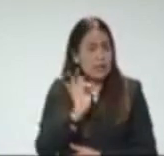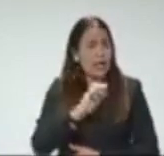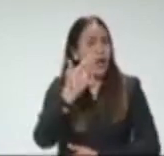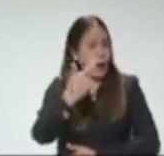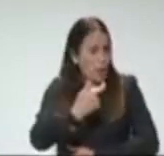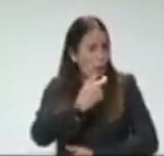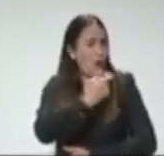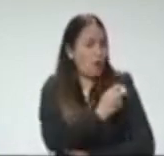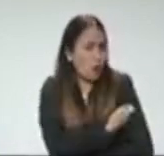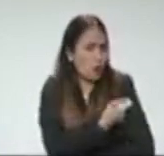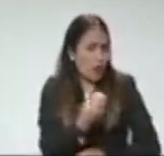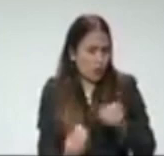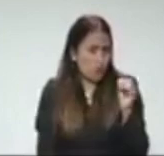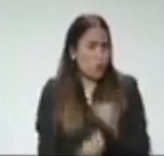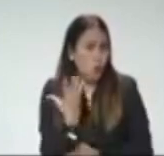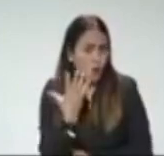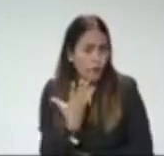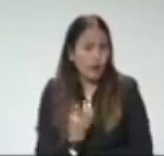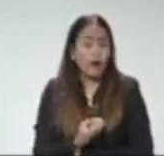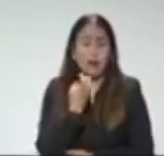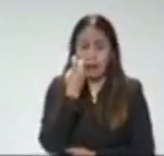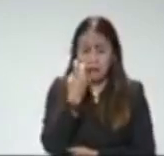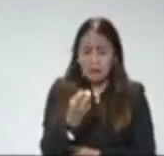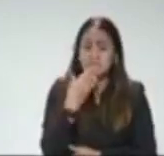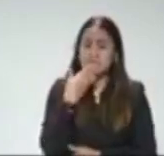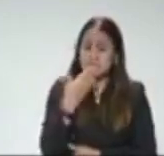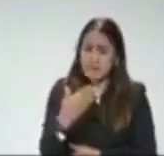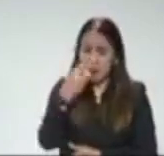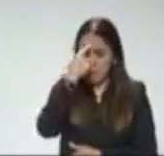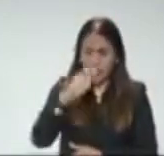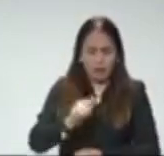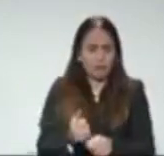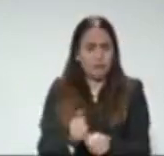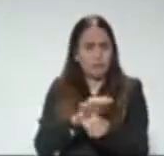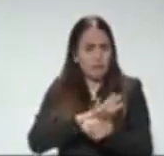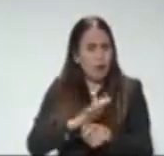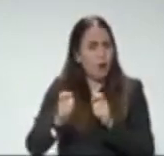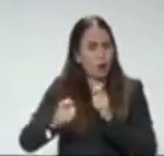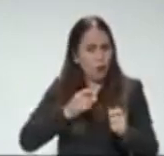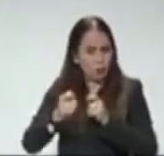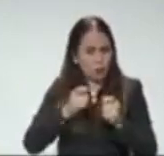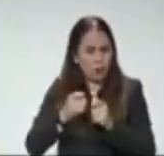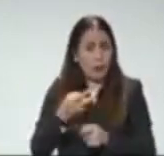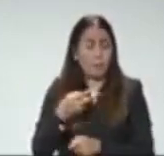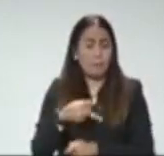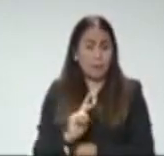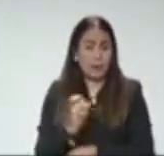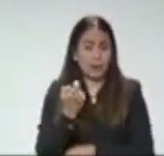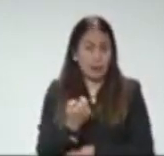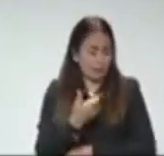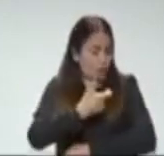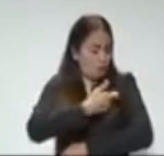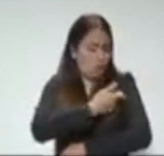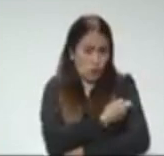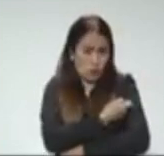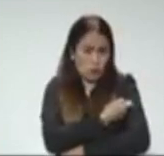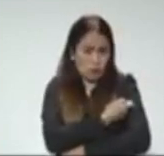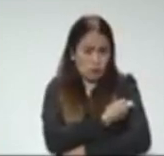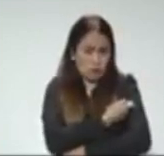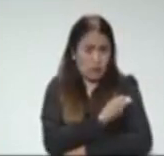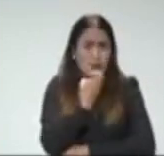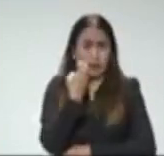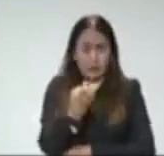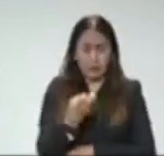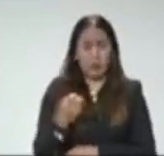cubierta y eso es un gran paso en el manejo y control de la epidemia pero esta vacuna muy difícilmente va a estar